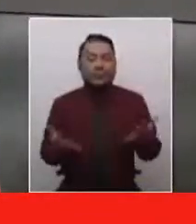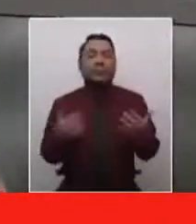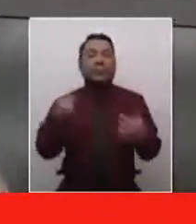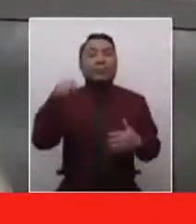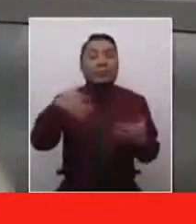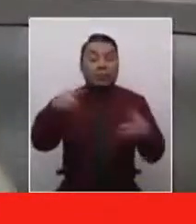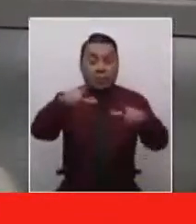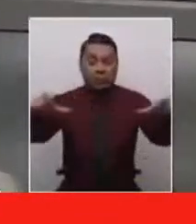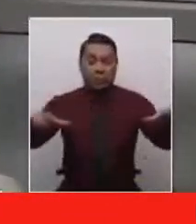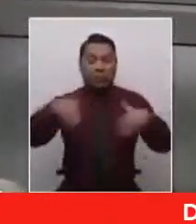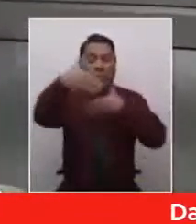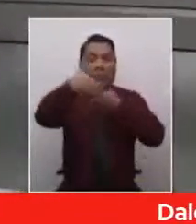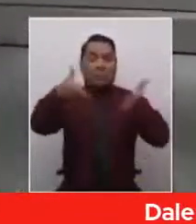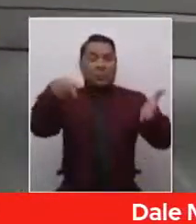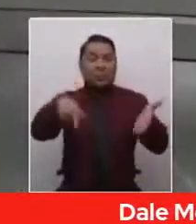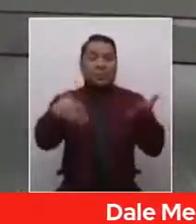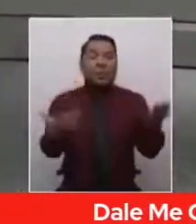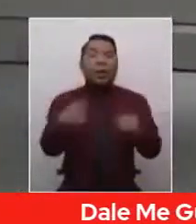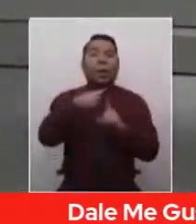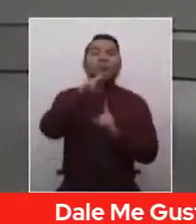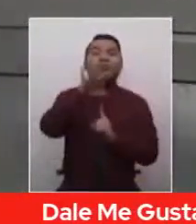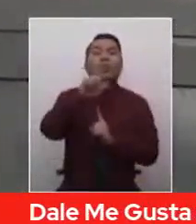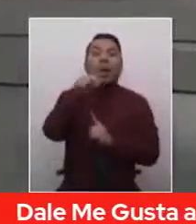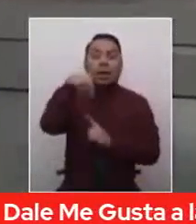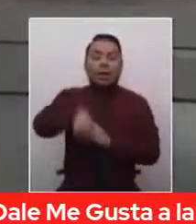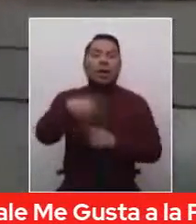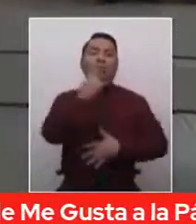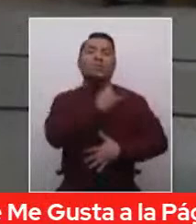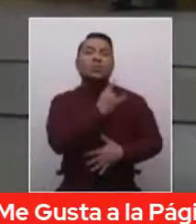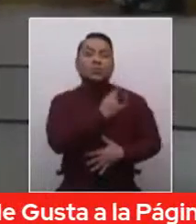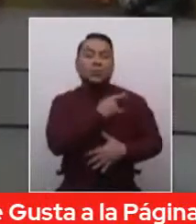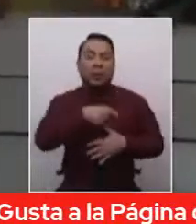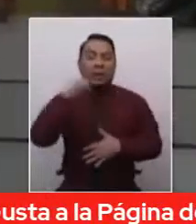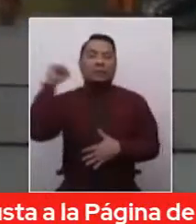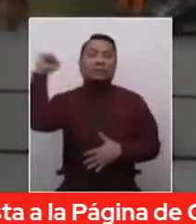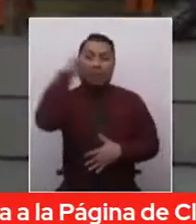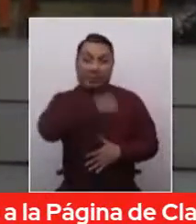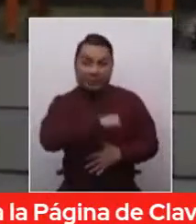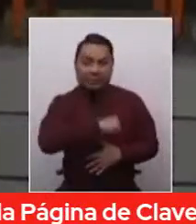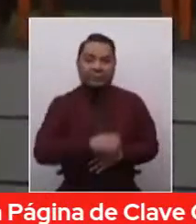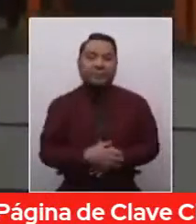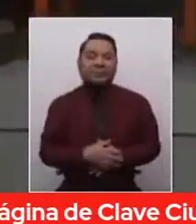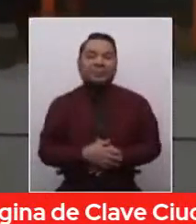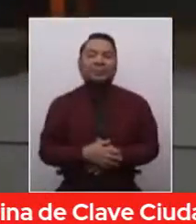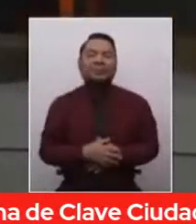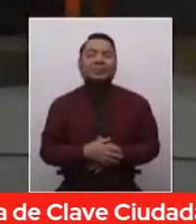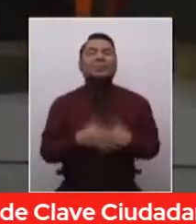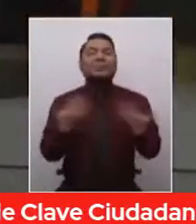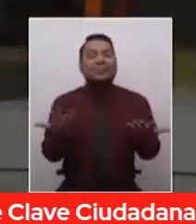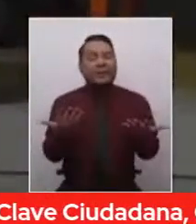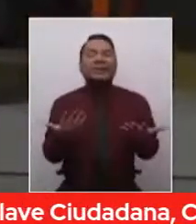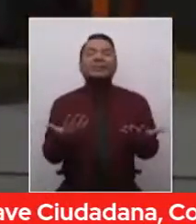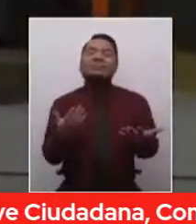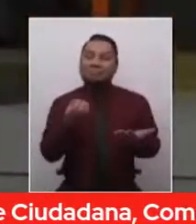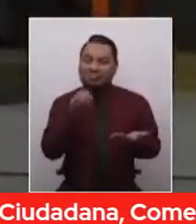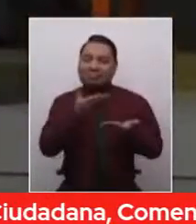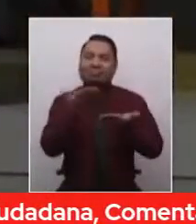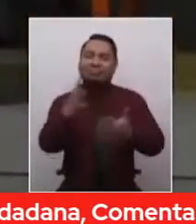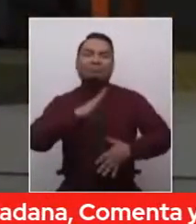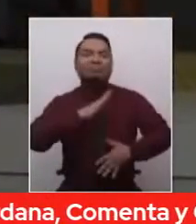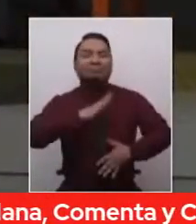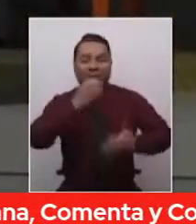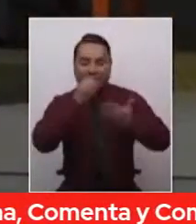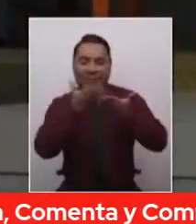Desde el auditorio Ela Dunbar Temple en la Universidad Nacional Mayor de San Marcos, les damos la más